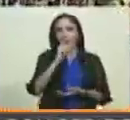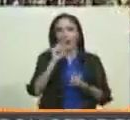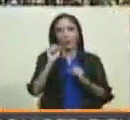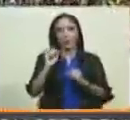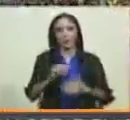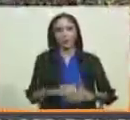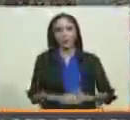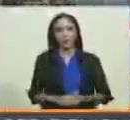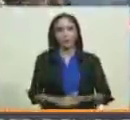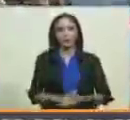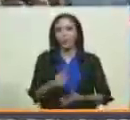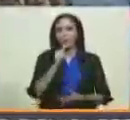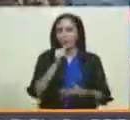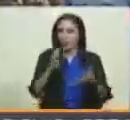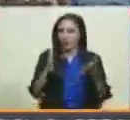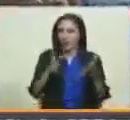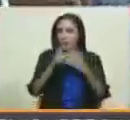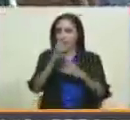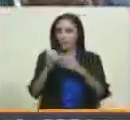¿Quién gana el 20 de mayo?